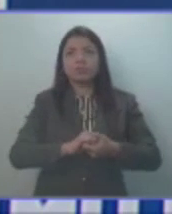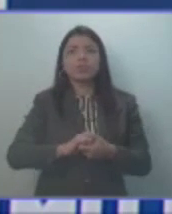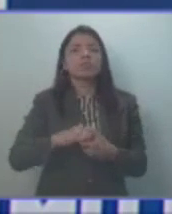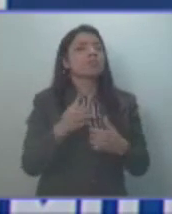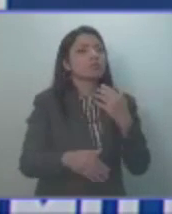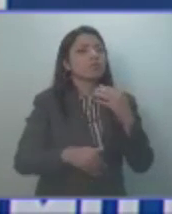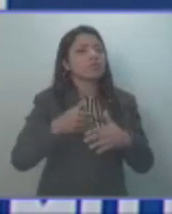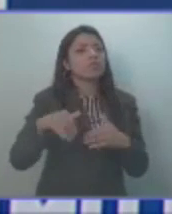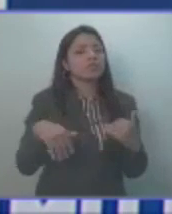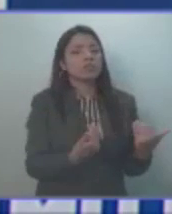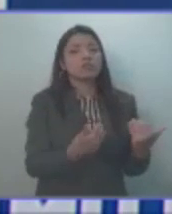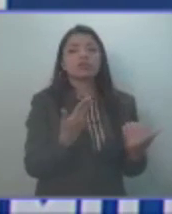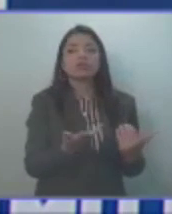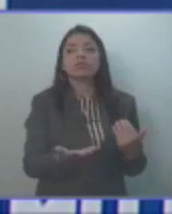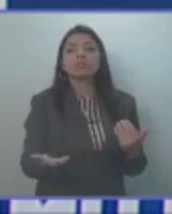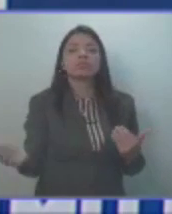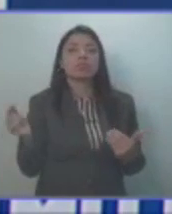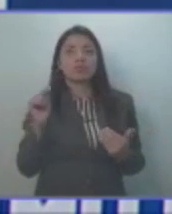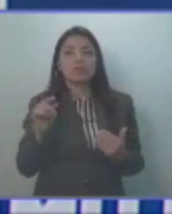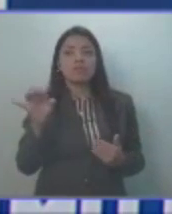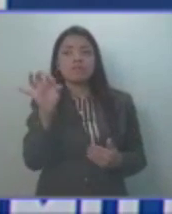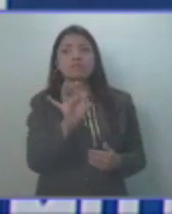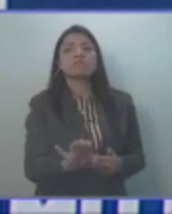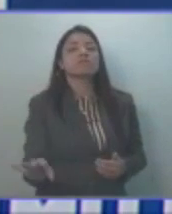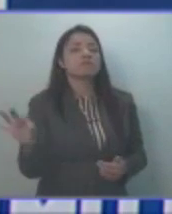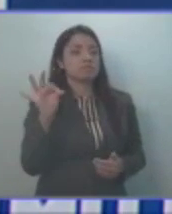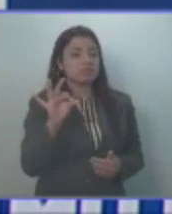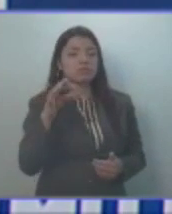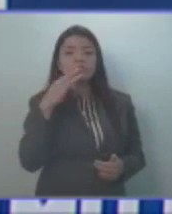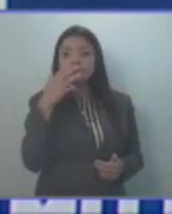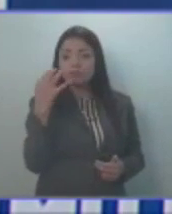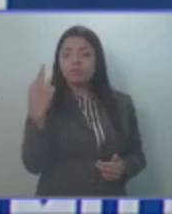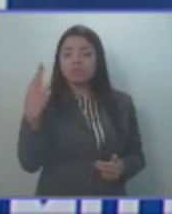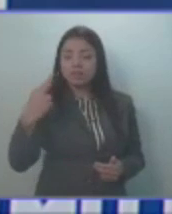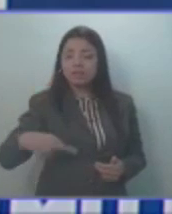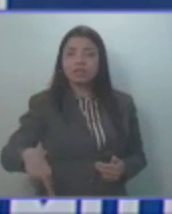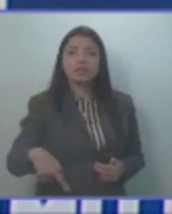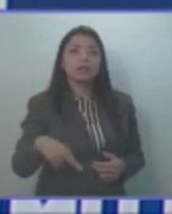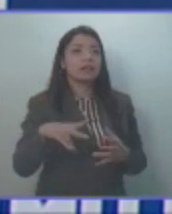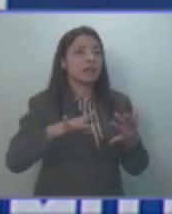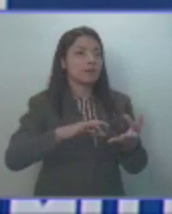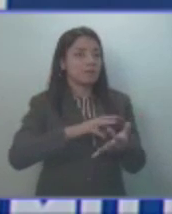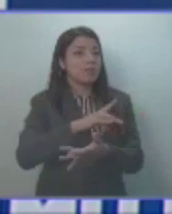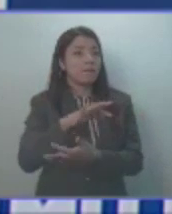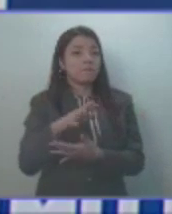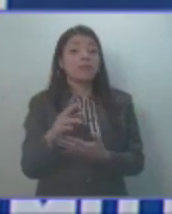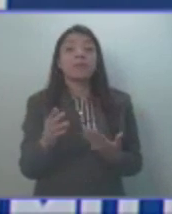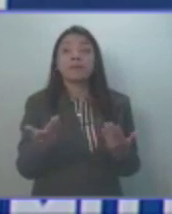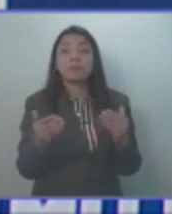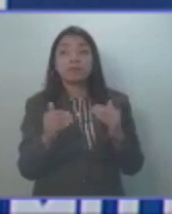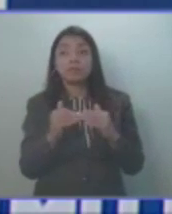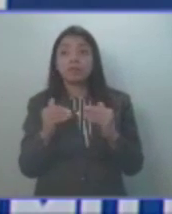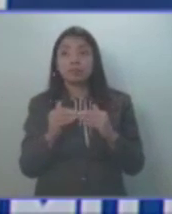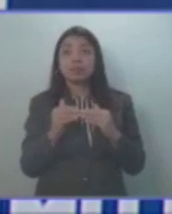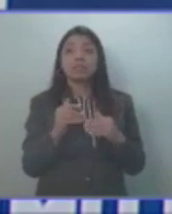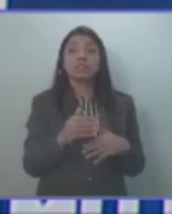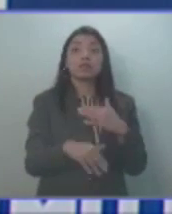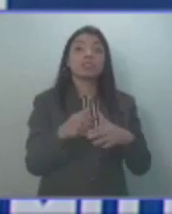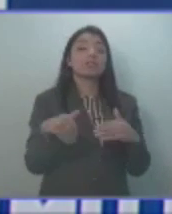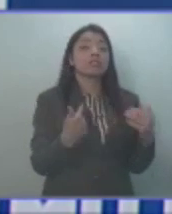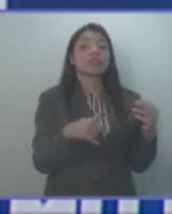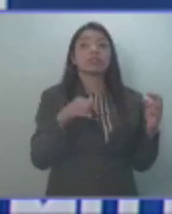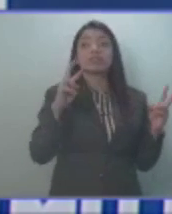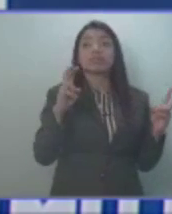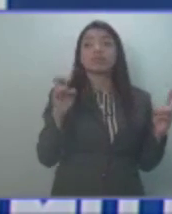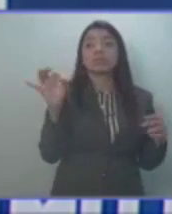que vayan encaminadas a mejorar en realidad el medio ambiente pero sobre todo también en este caso